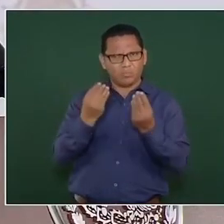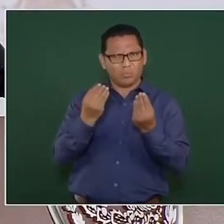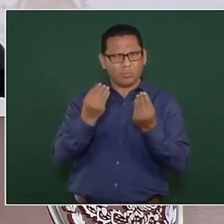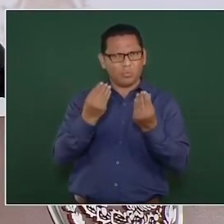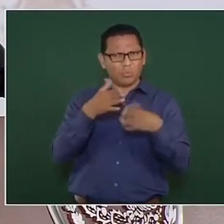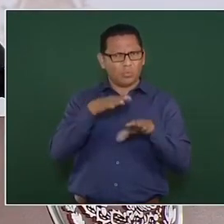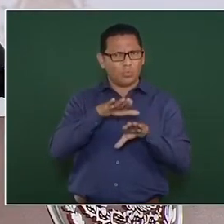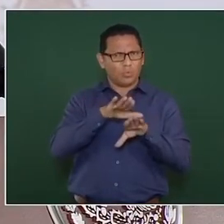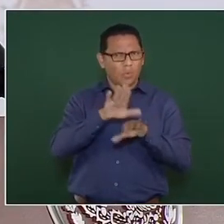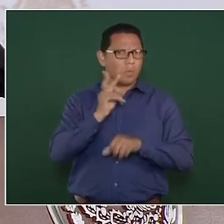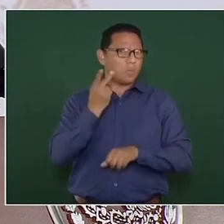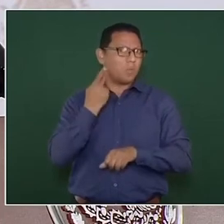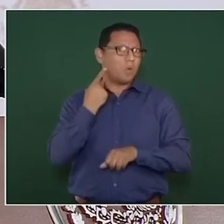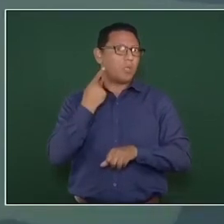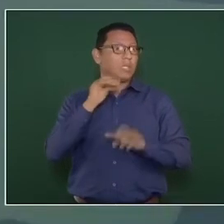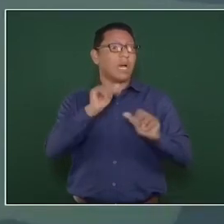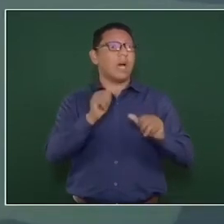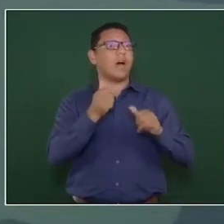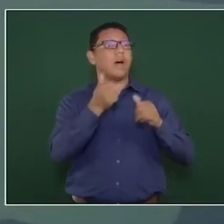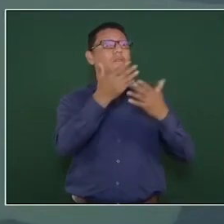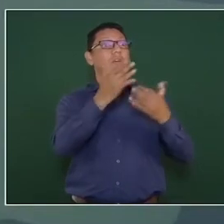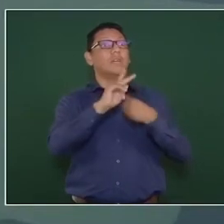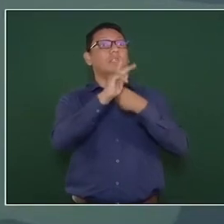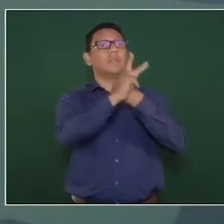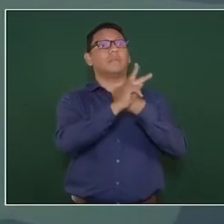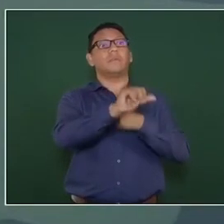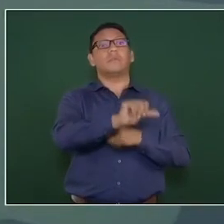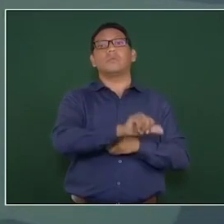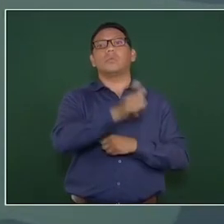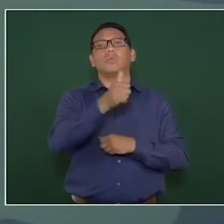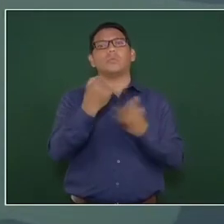política exterior en México y en el mundo.